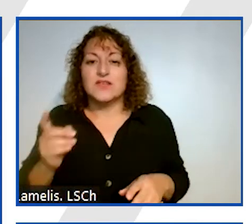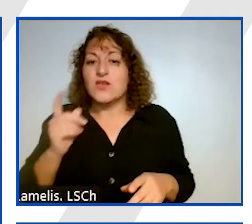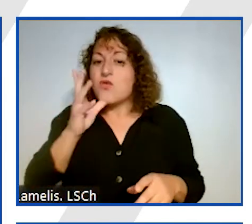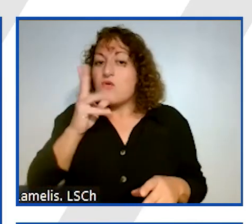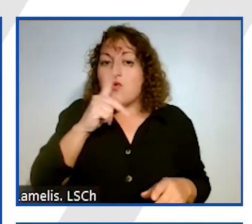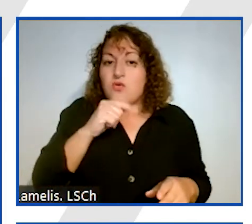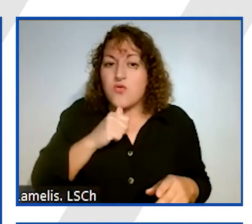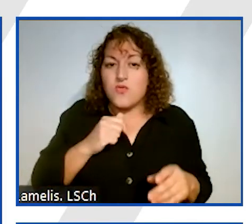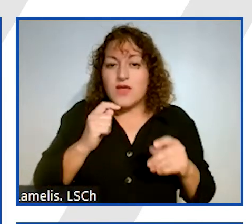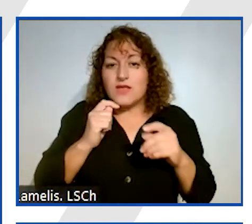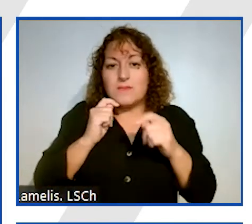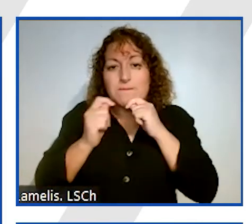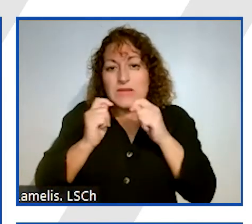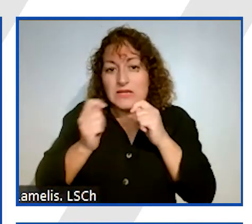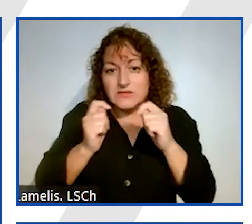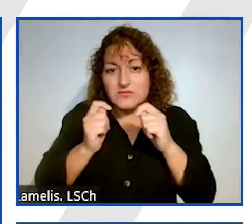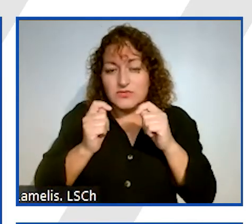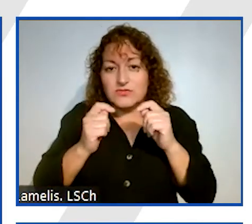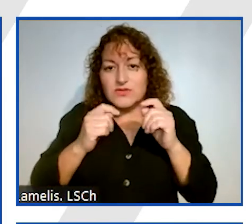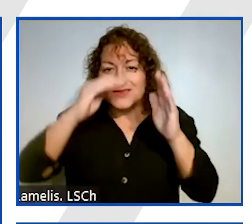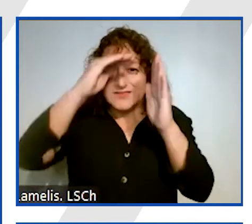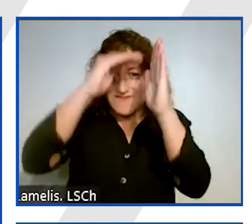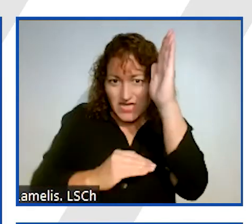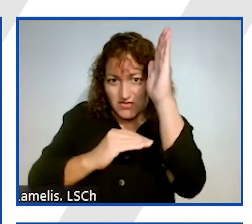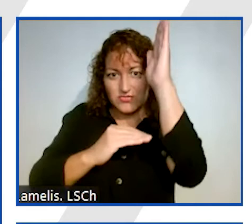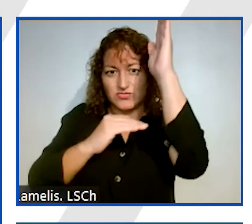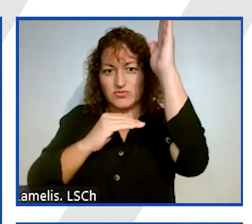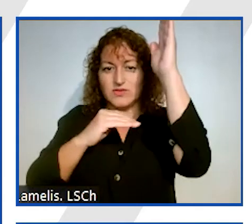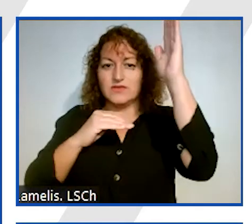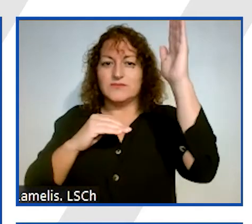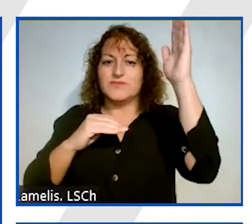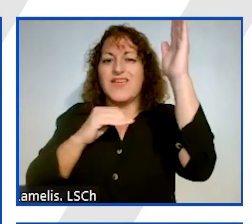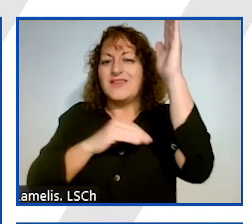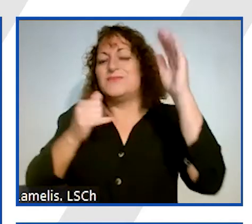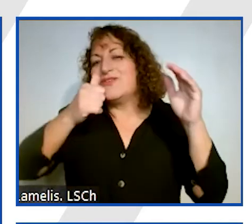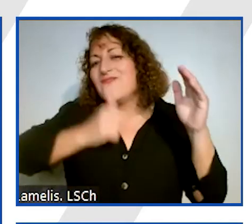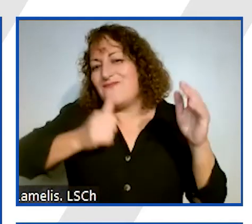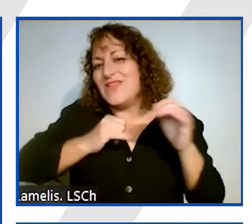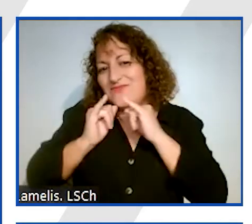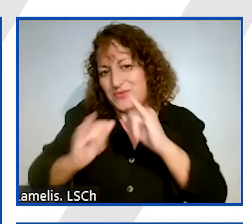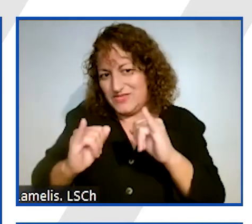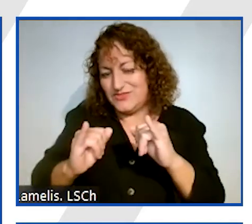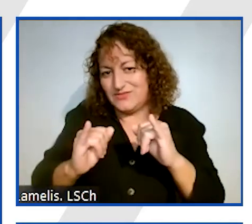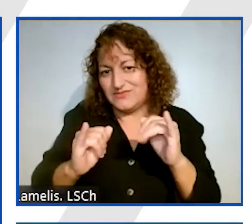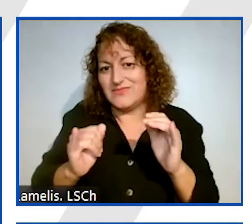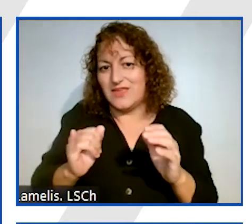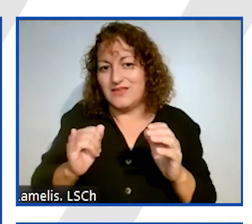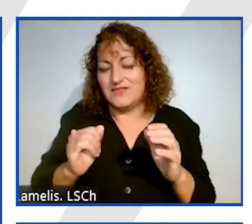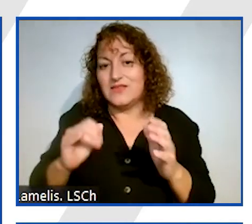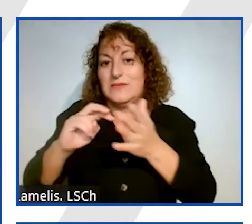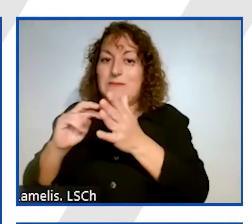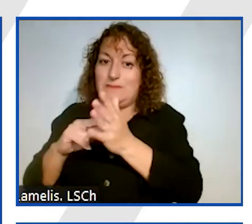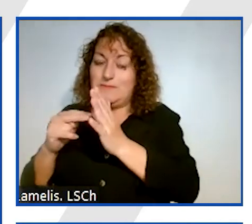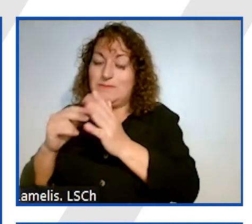esta categoría gris, que no significa que no está reconocida como especie, sino que no hay suficiente información para poder avanzar en la evaluación de